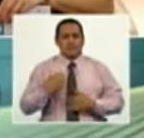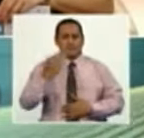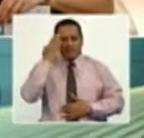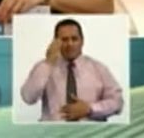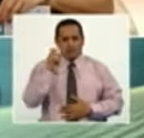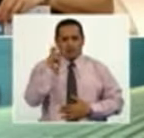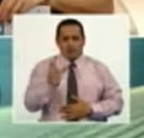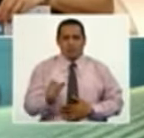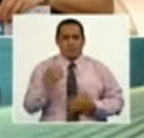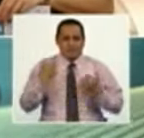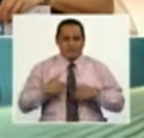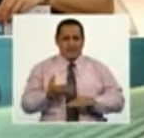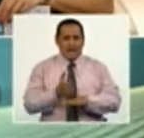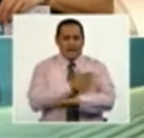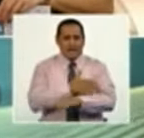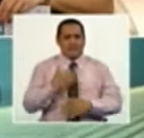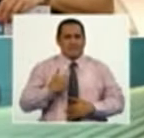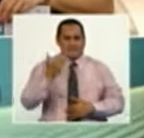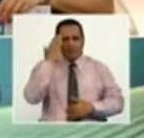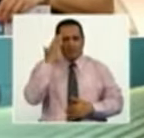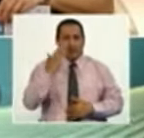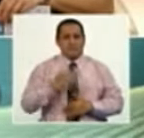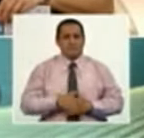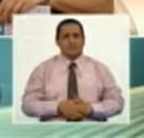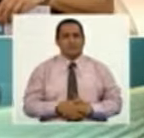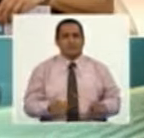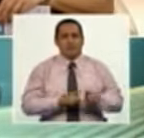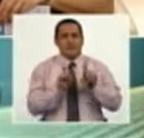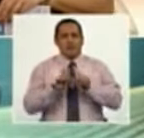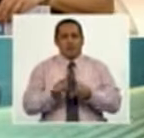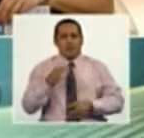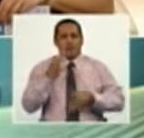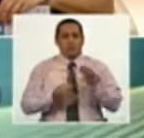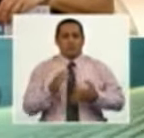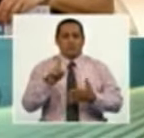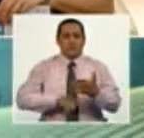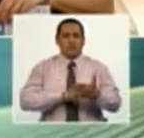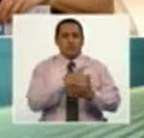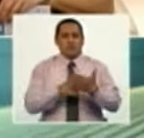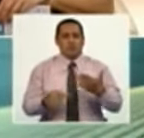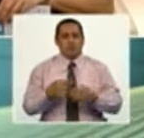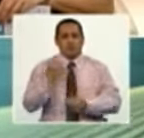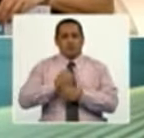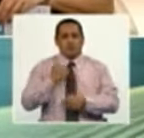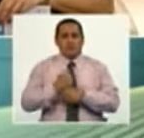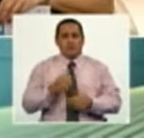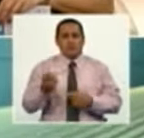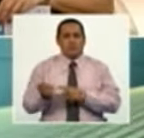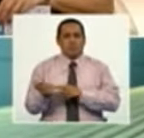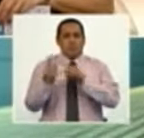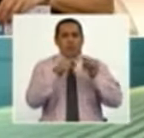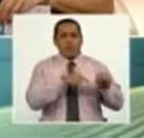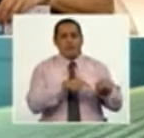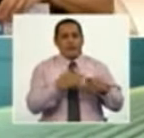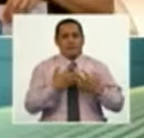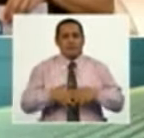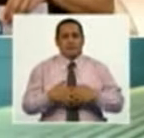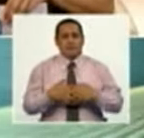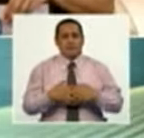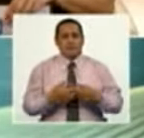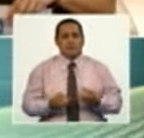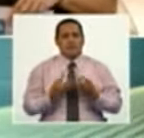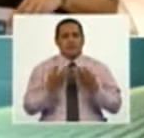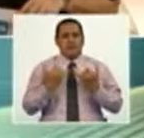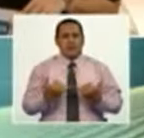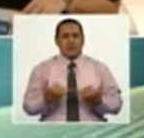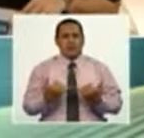se supo que el empleador ya había conocido de la falta y se desestimó la misma, ¿no? Y los trabajadores fueron repuestos en la empresa. Pero